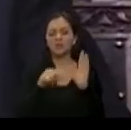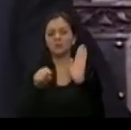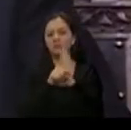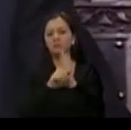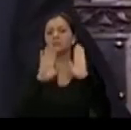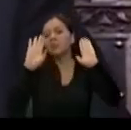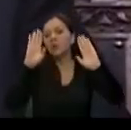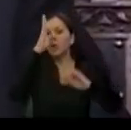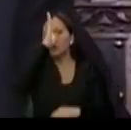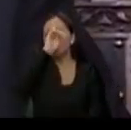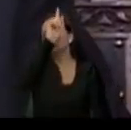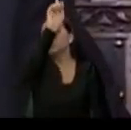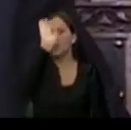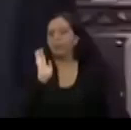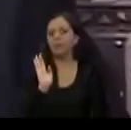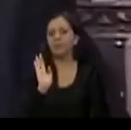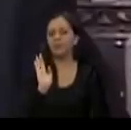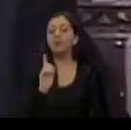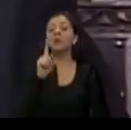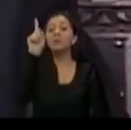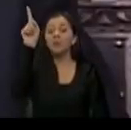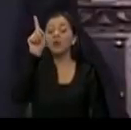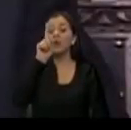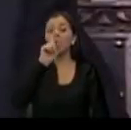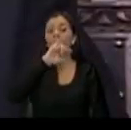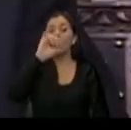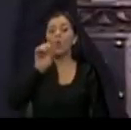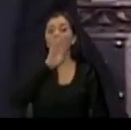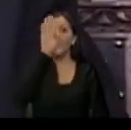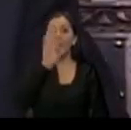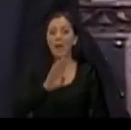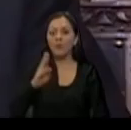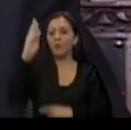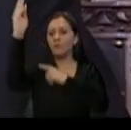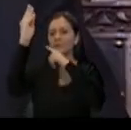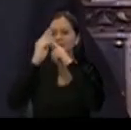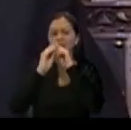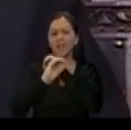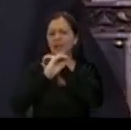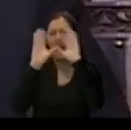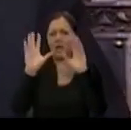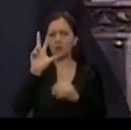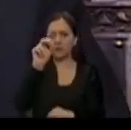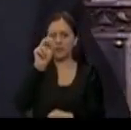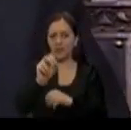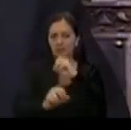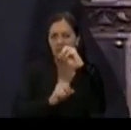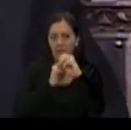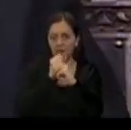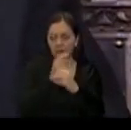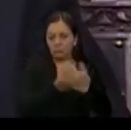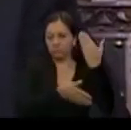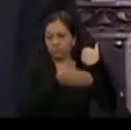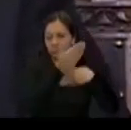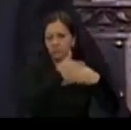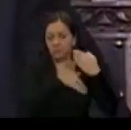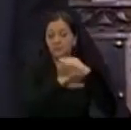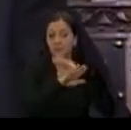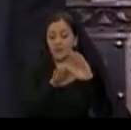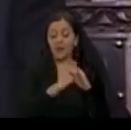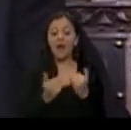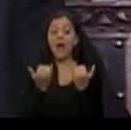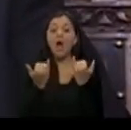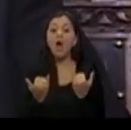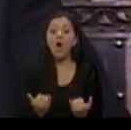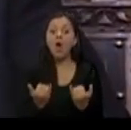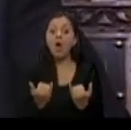actual santo Juan Pablo II. Ahora también nos visita el Señor a través